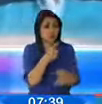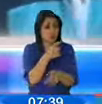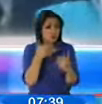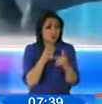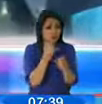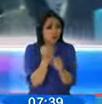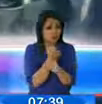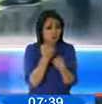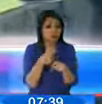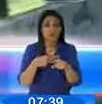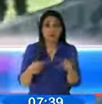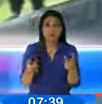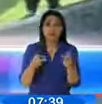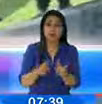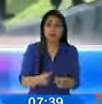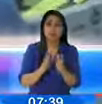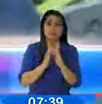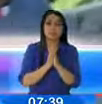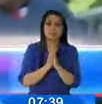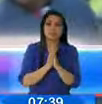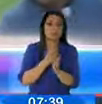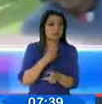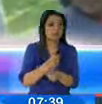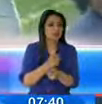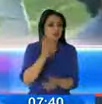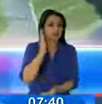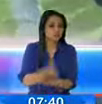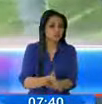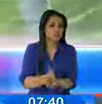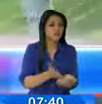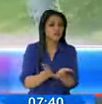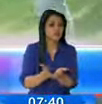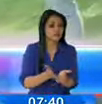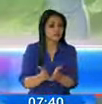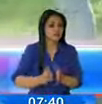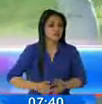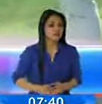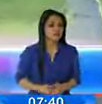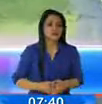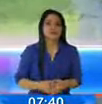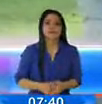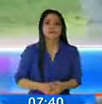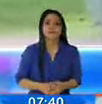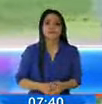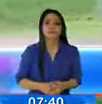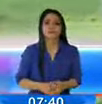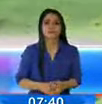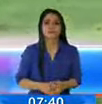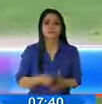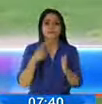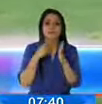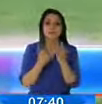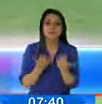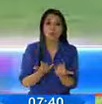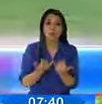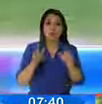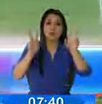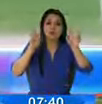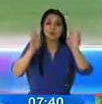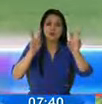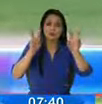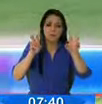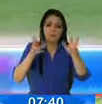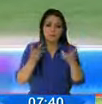me decían que también tienen otros requerimientos y por eso es que se realiza esa suspensión. El tema de hoy no precisamente